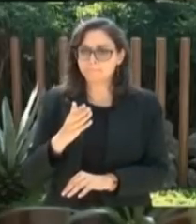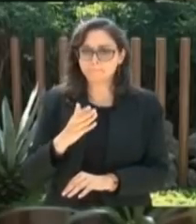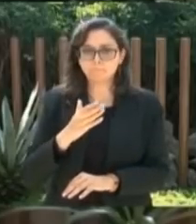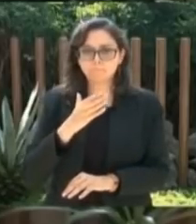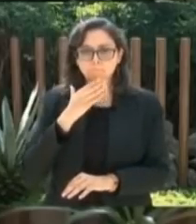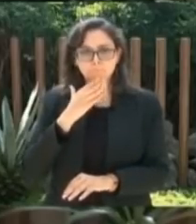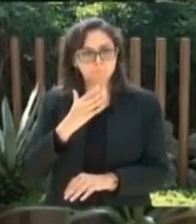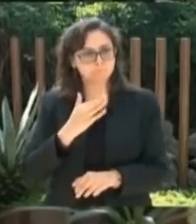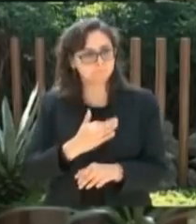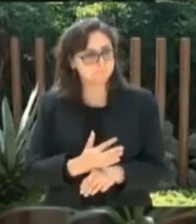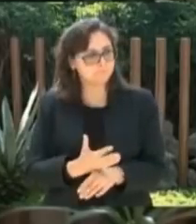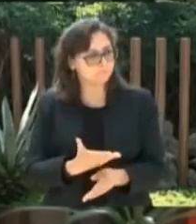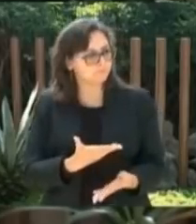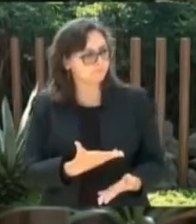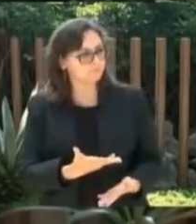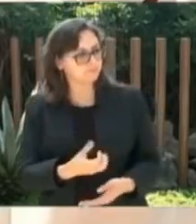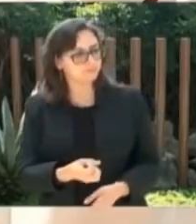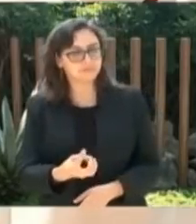hay 3